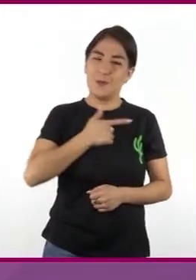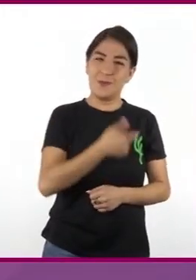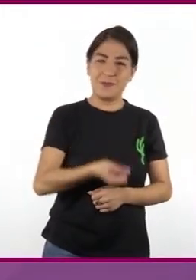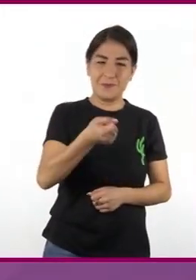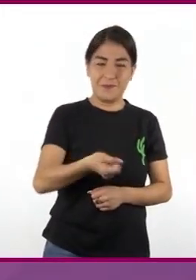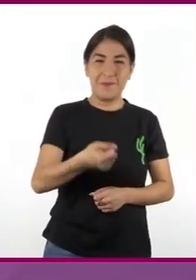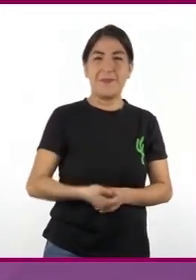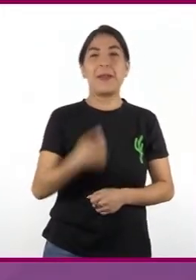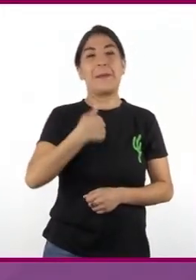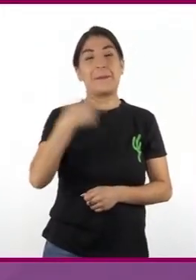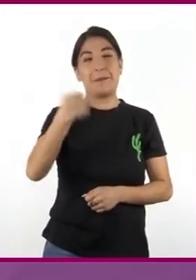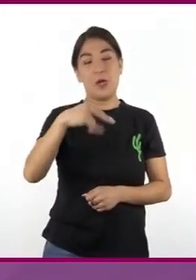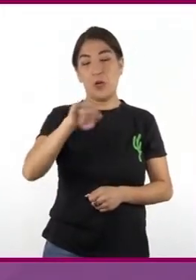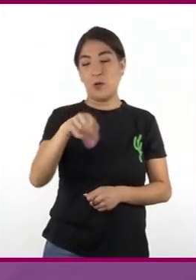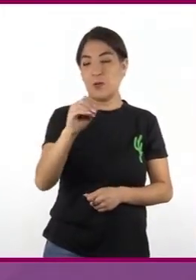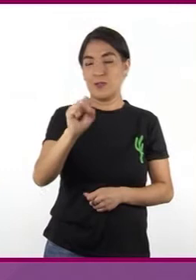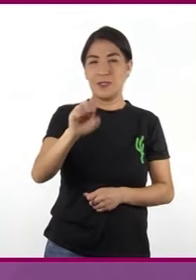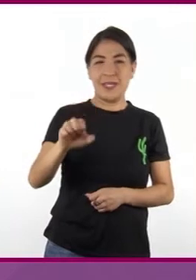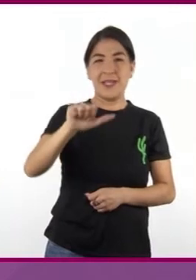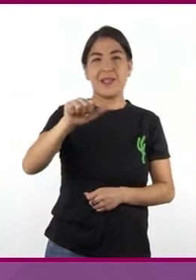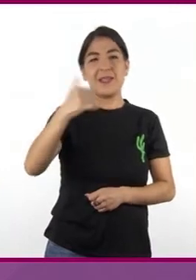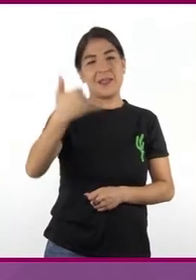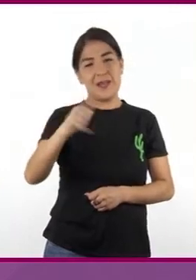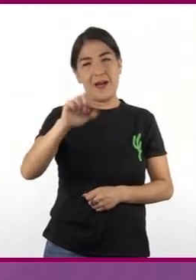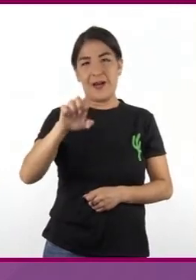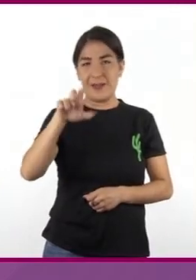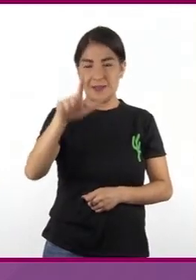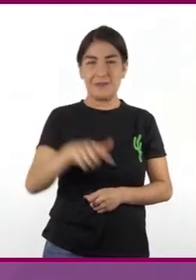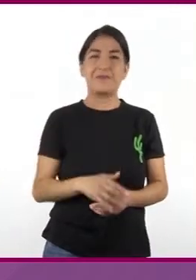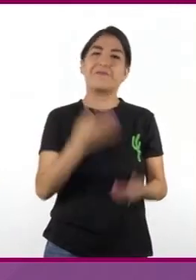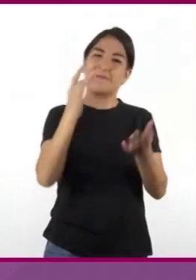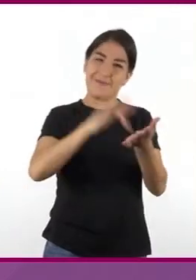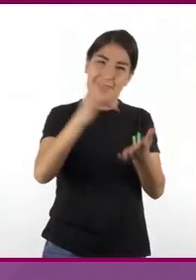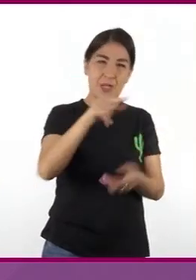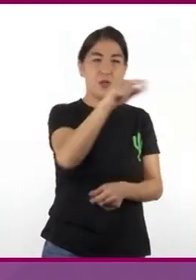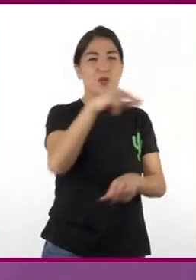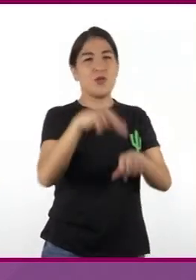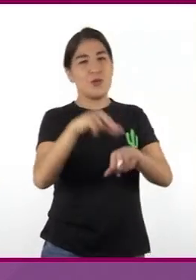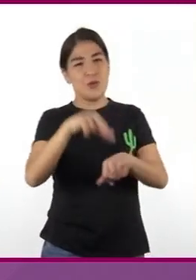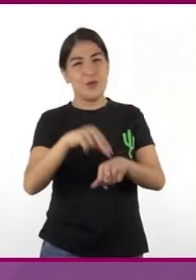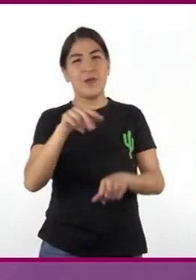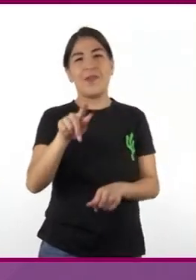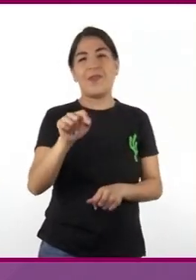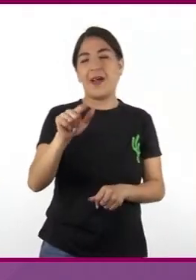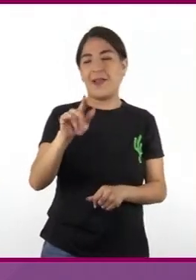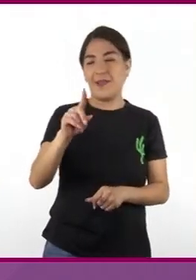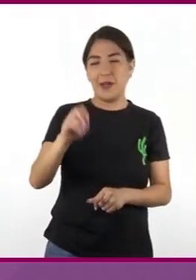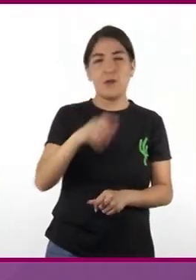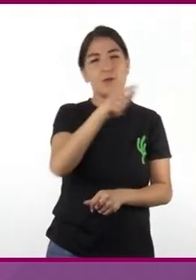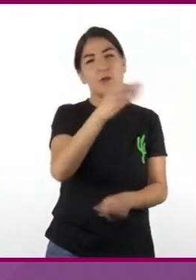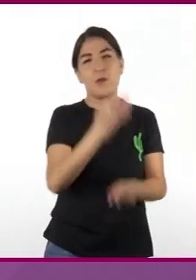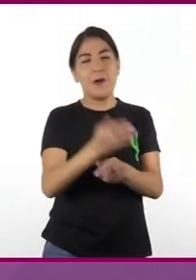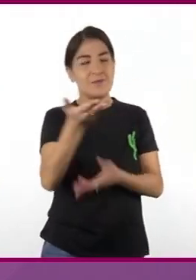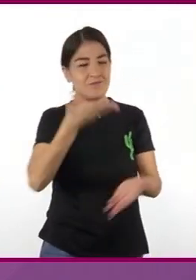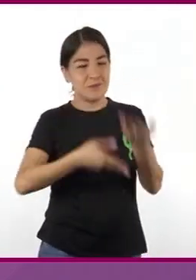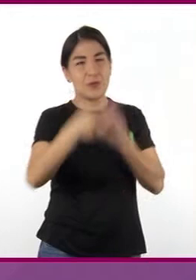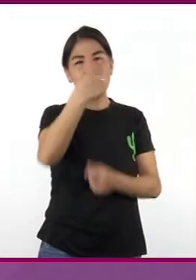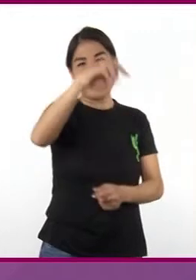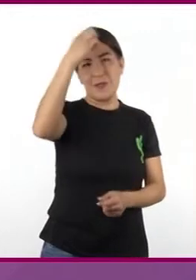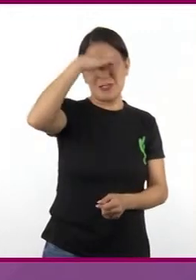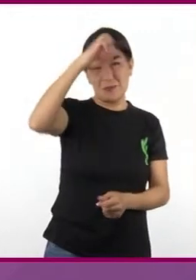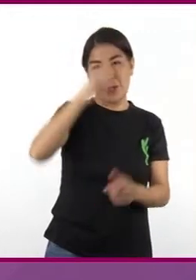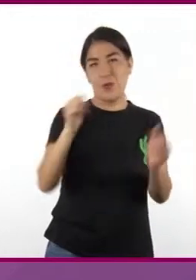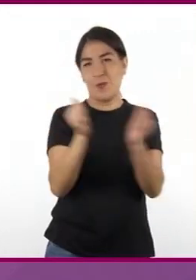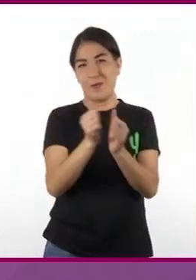Mi nombre es José Yael y primeramente agradezco al Dr. Tadeo la disposición a compartir sus experiencias con nosotros